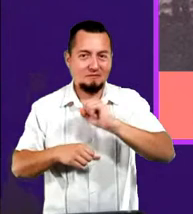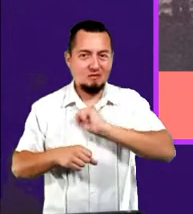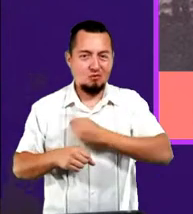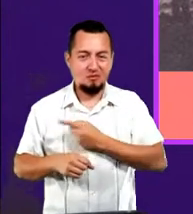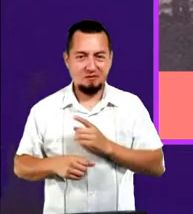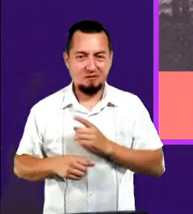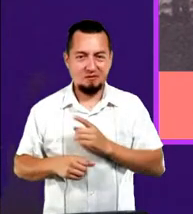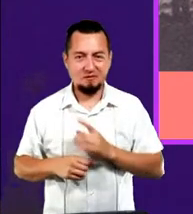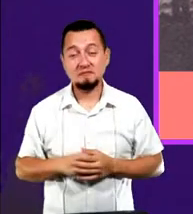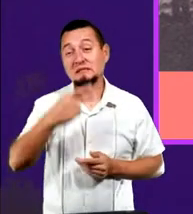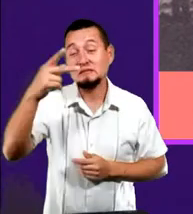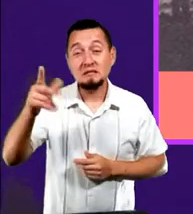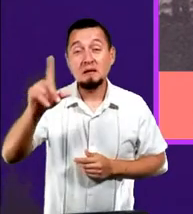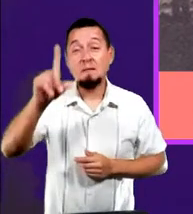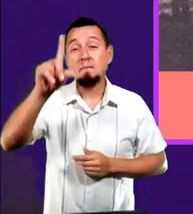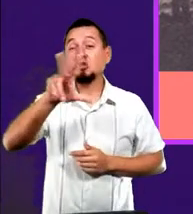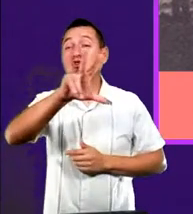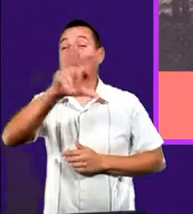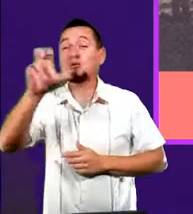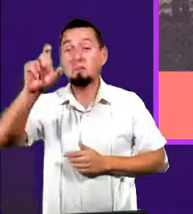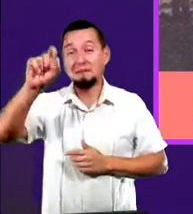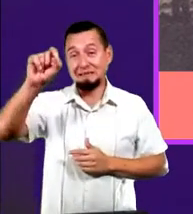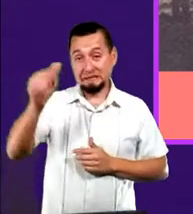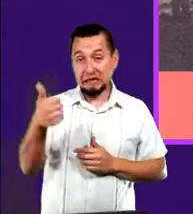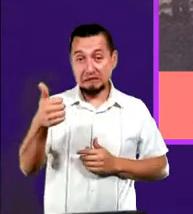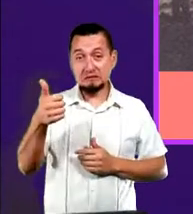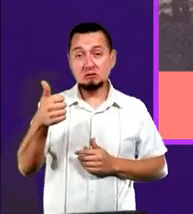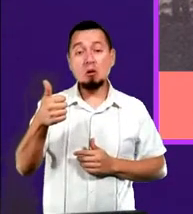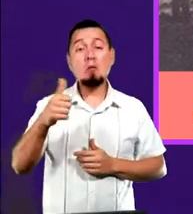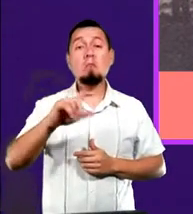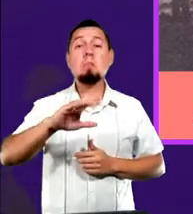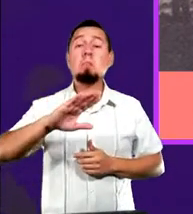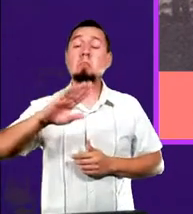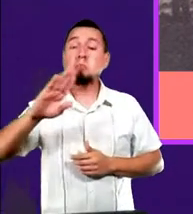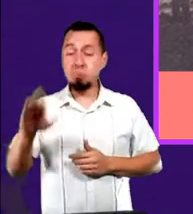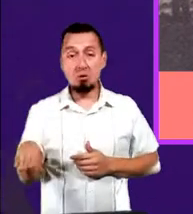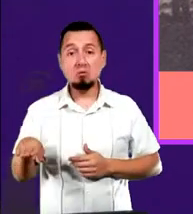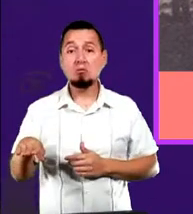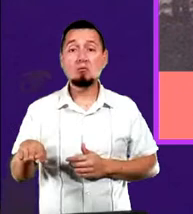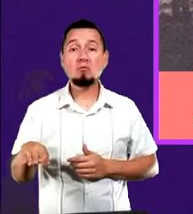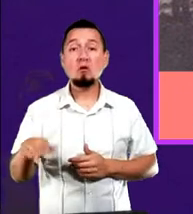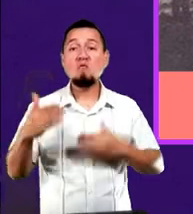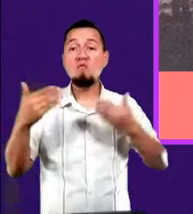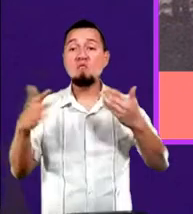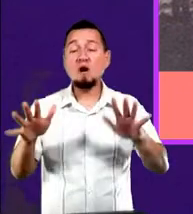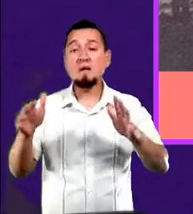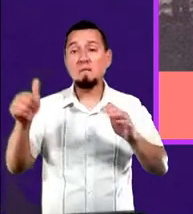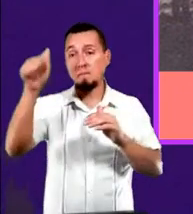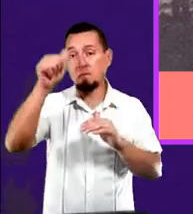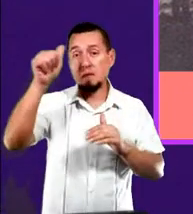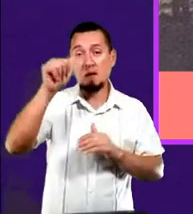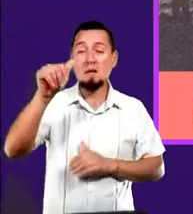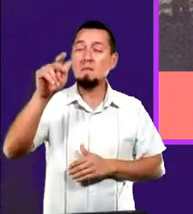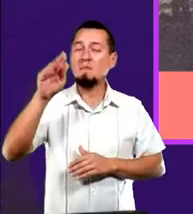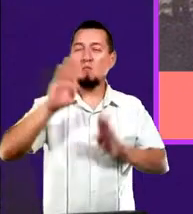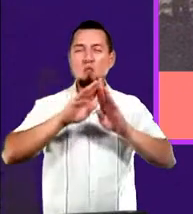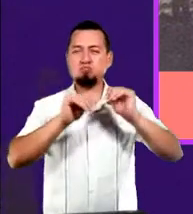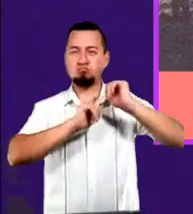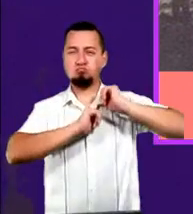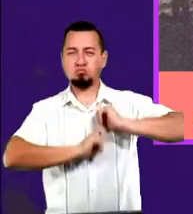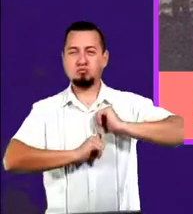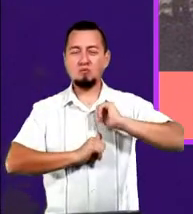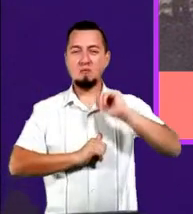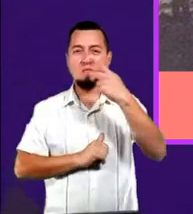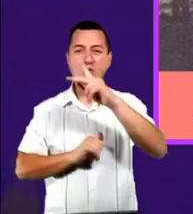1826 muere nuestro padre fundador, Prisciliano Sánchez, solamente duró un año de